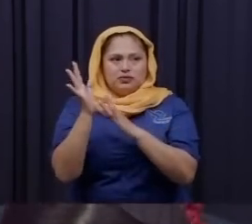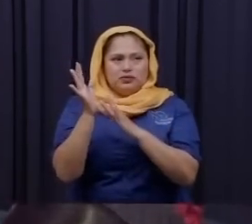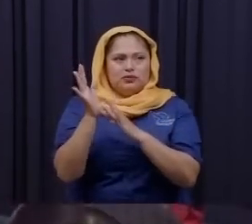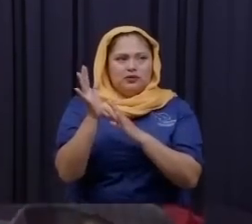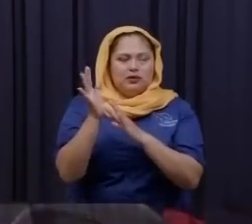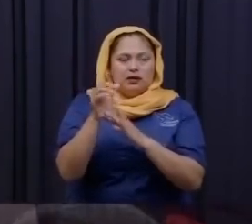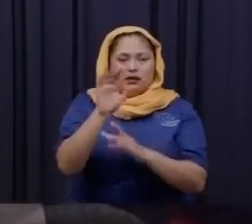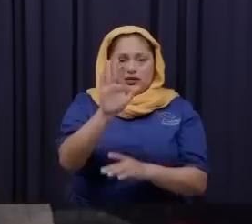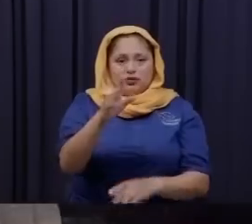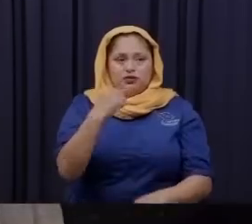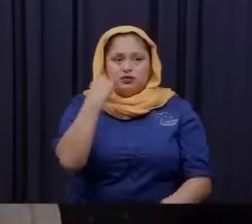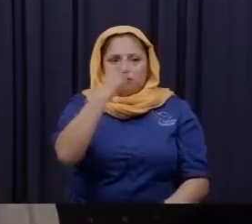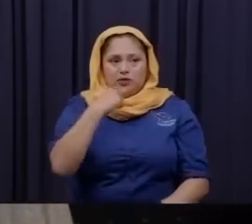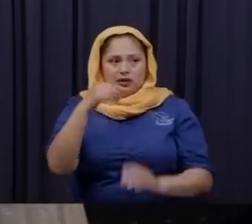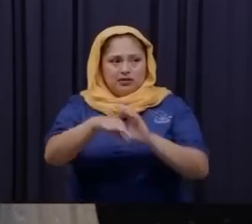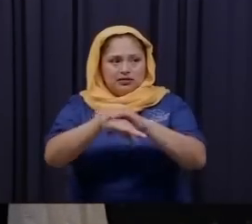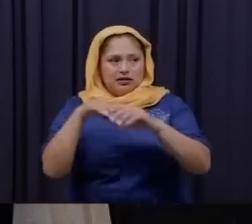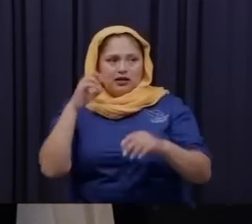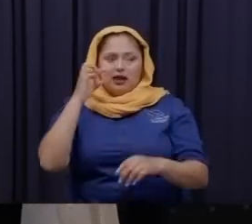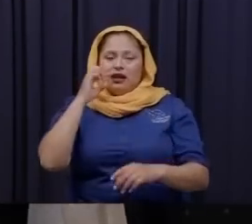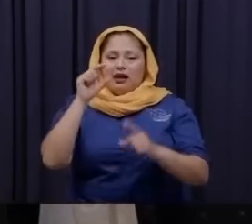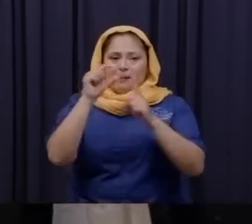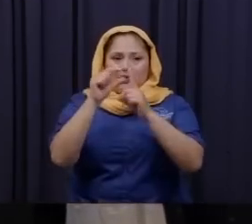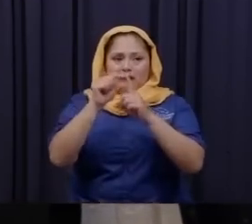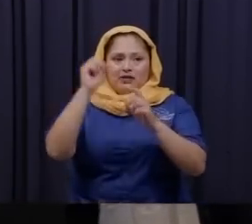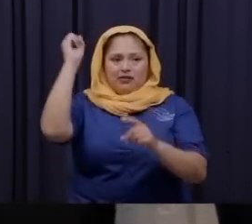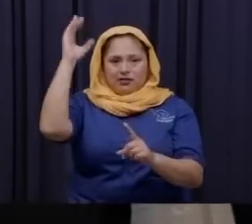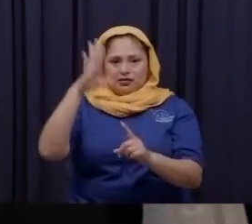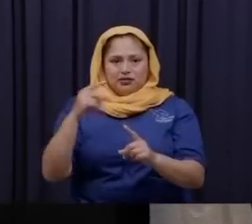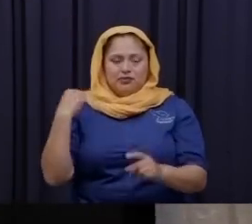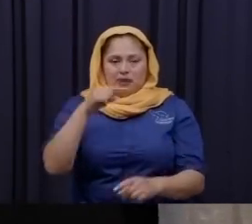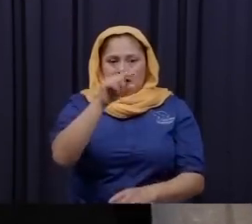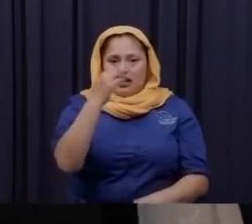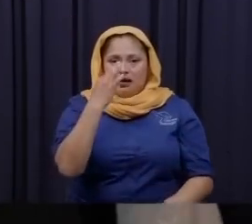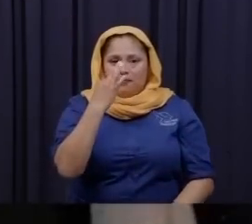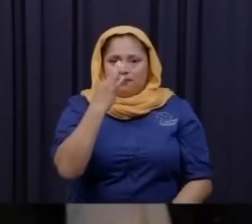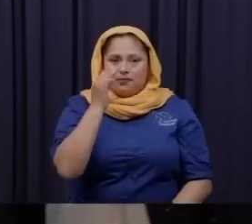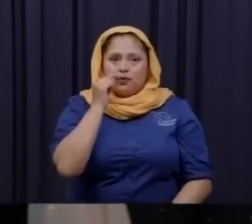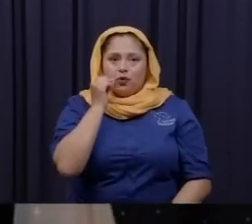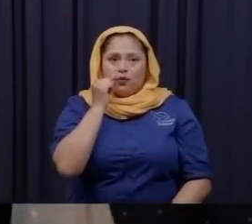que de su boca salga la palabra de bendición para él o para ella.